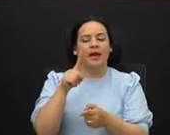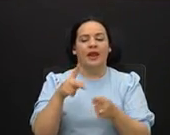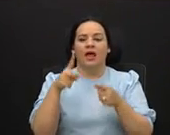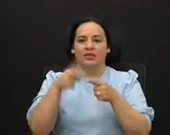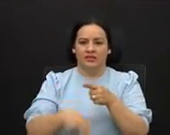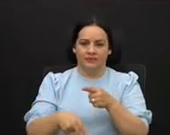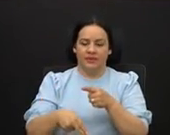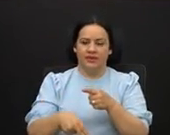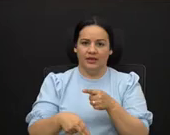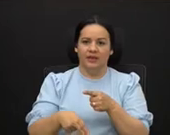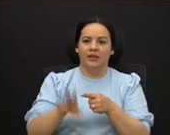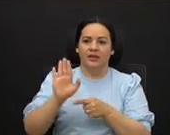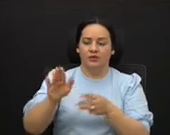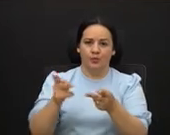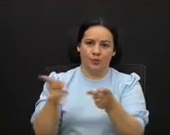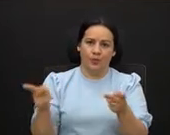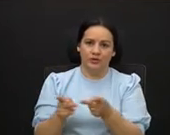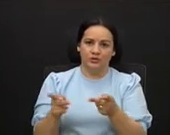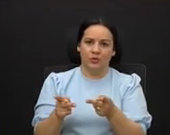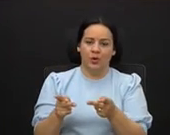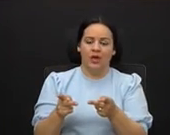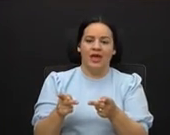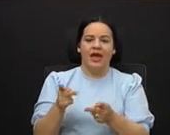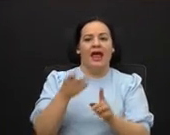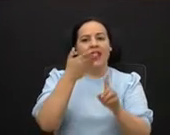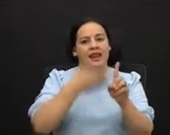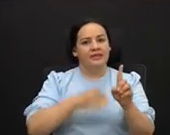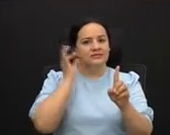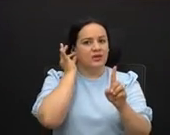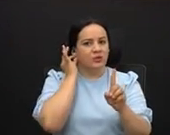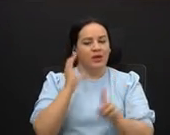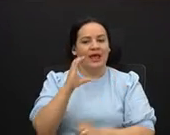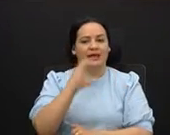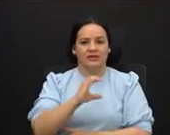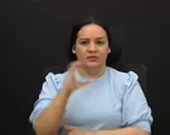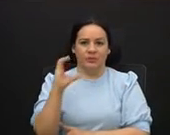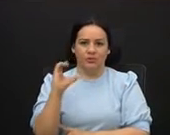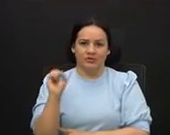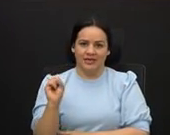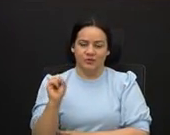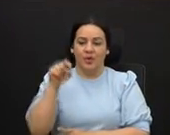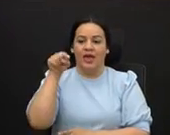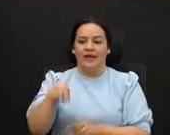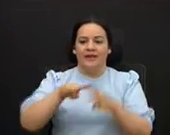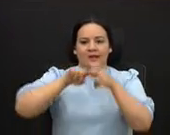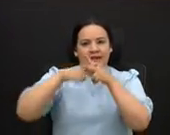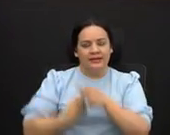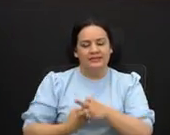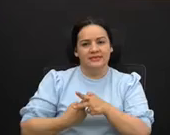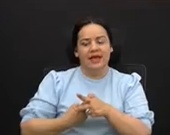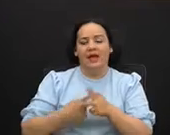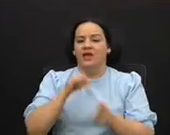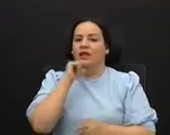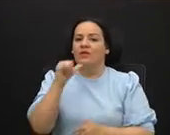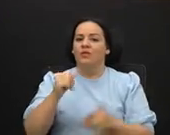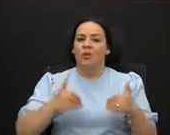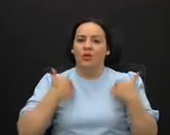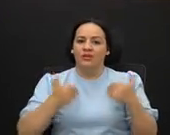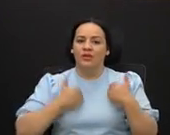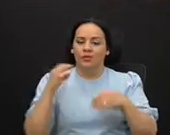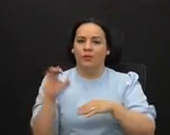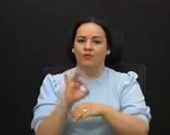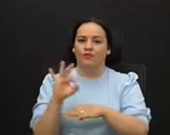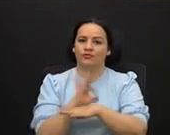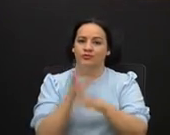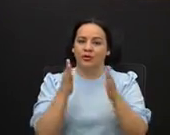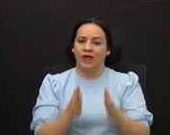cargo a la señora Crespo Sancho. Y ahí inicia el descontento de los funcionarios